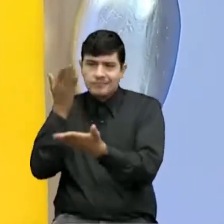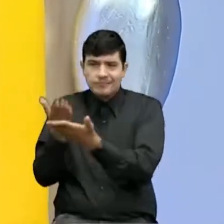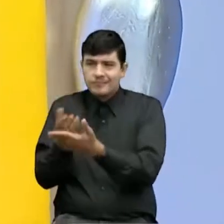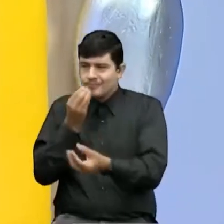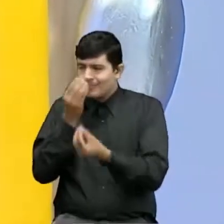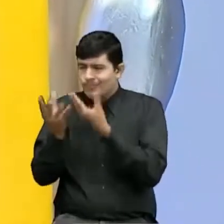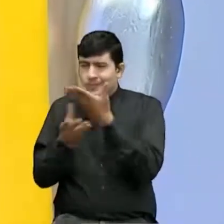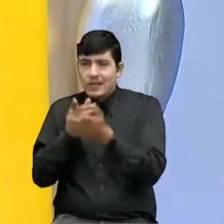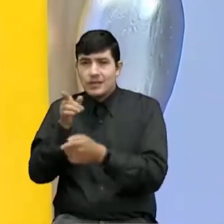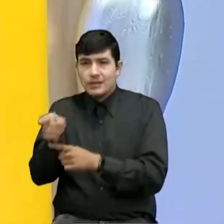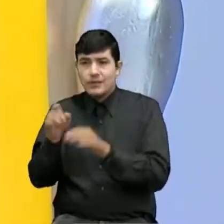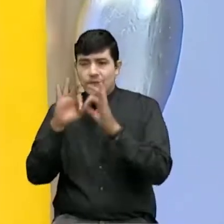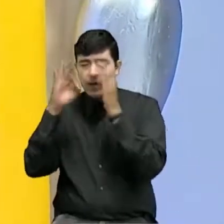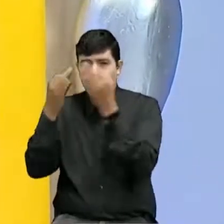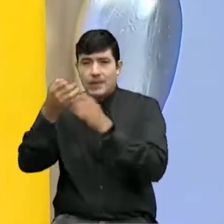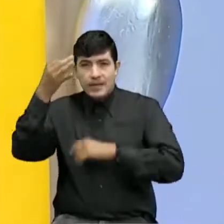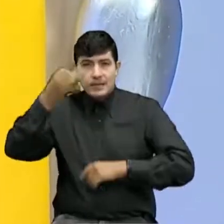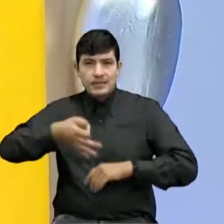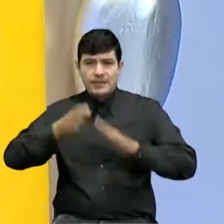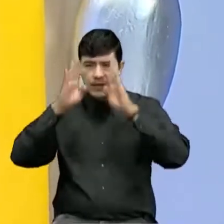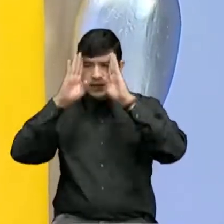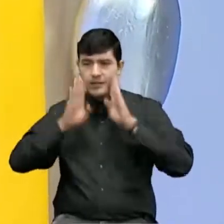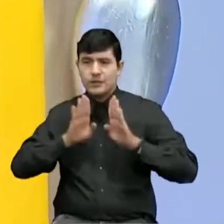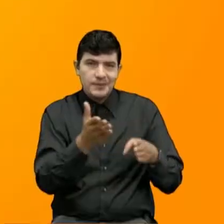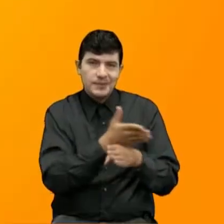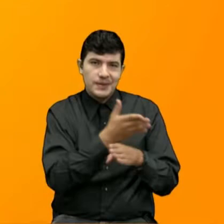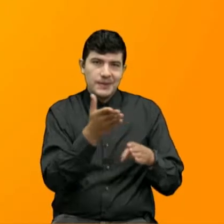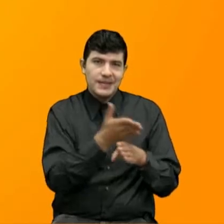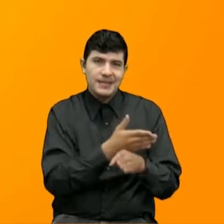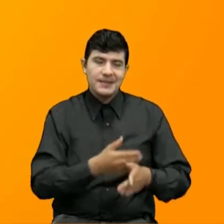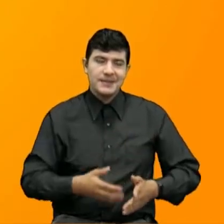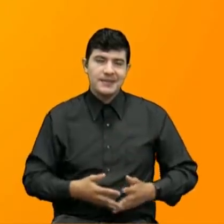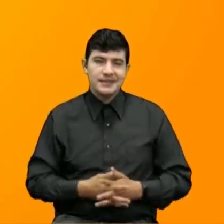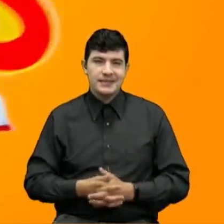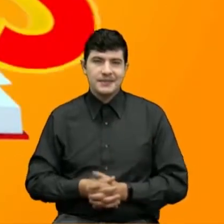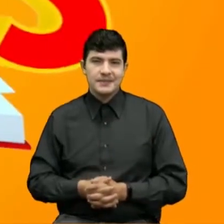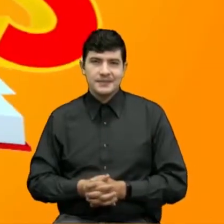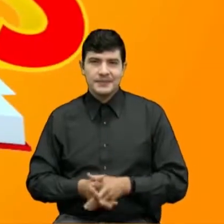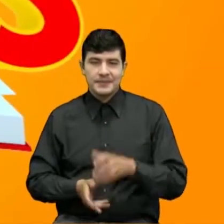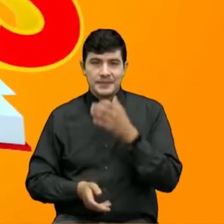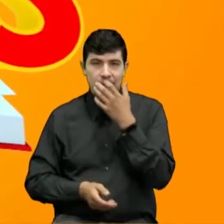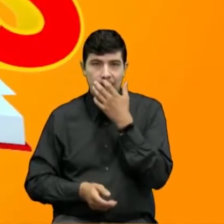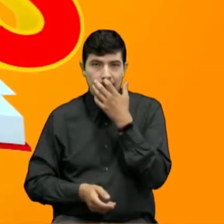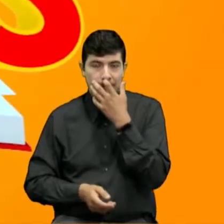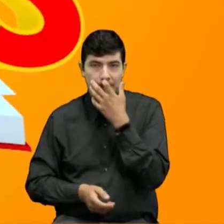para su familia que siempre está tan pendiente de Presente Profe.